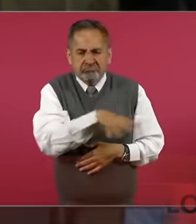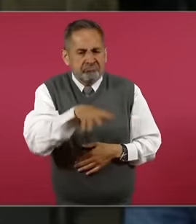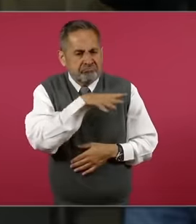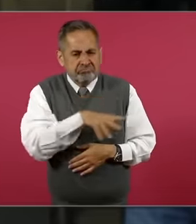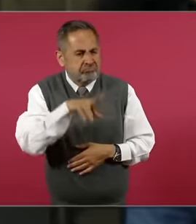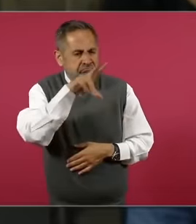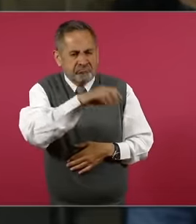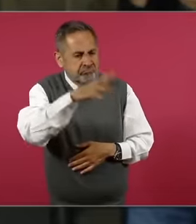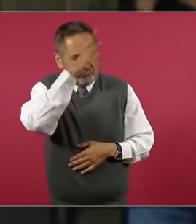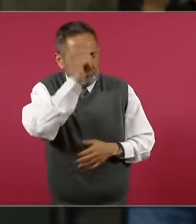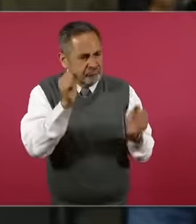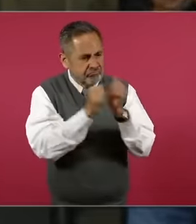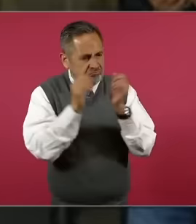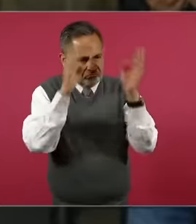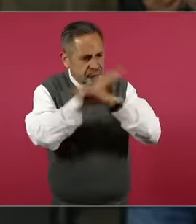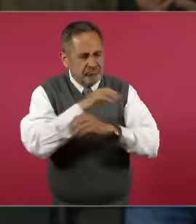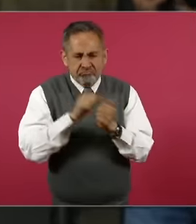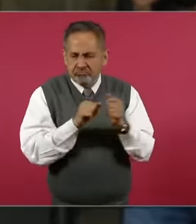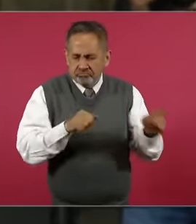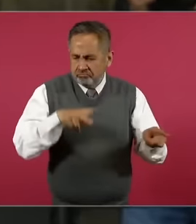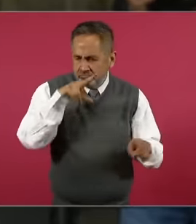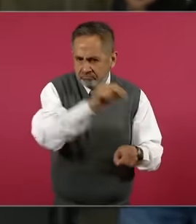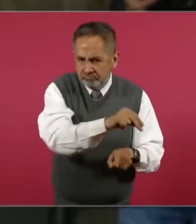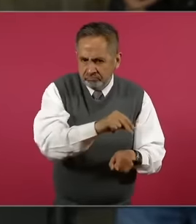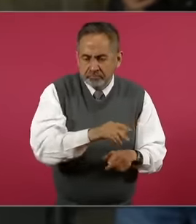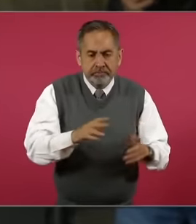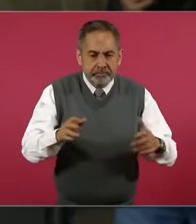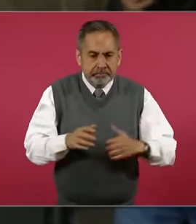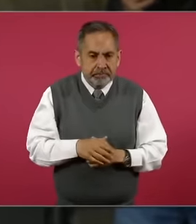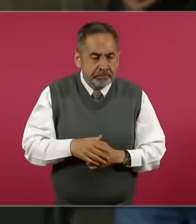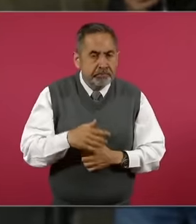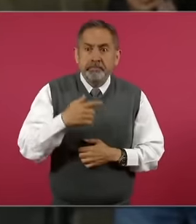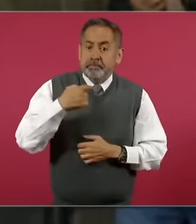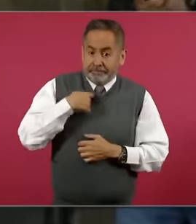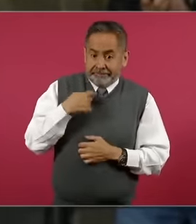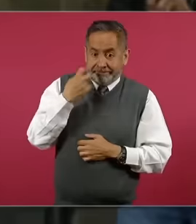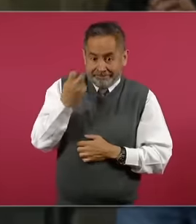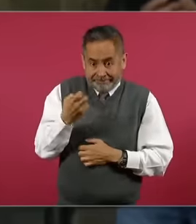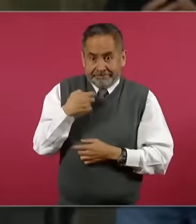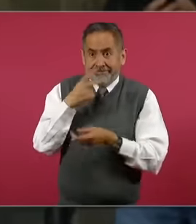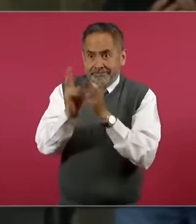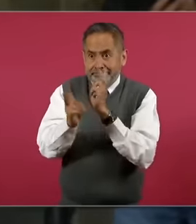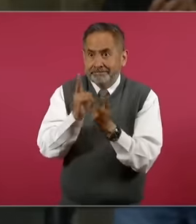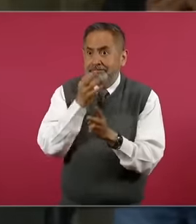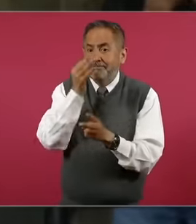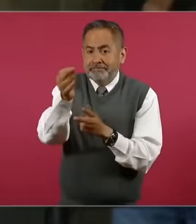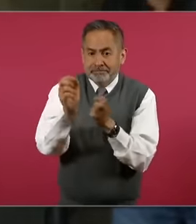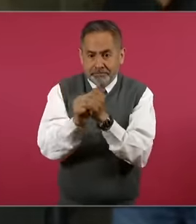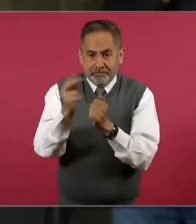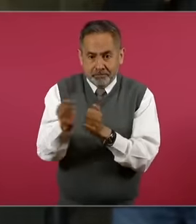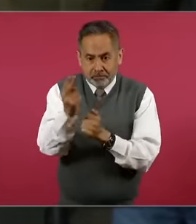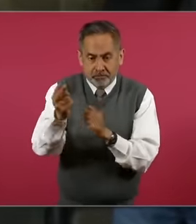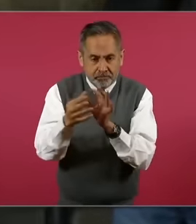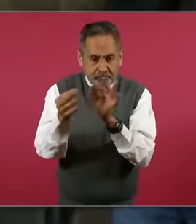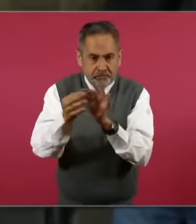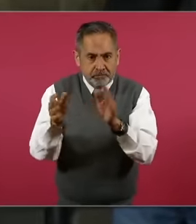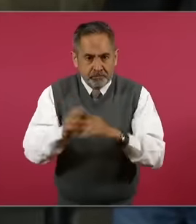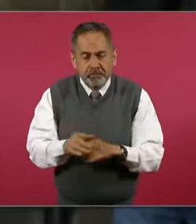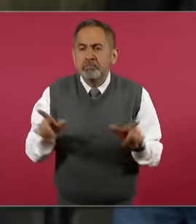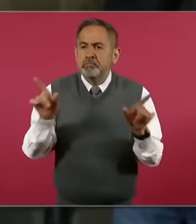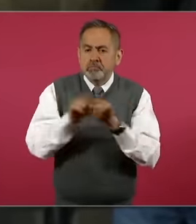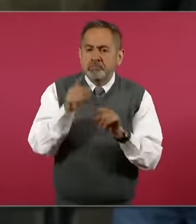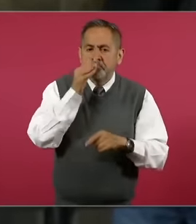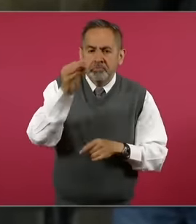a tener un acuerdo reparatorio. Eso se lo comenté la vez pasada. Bueno, nada más